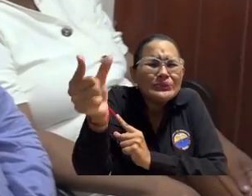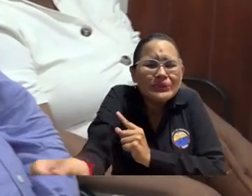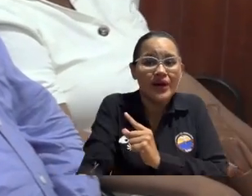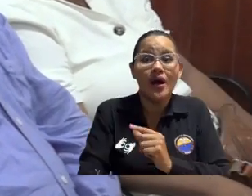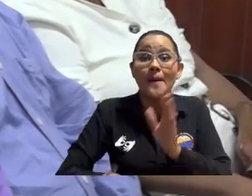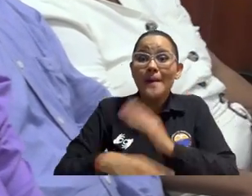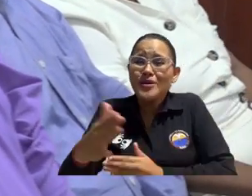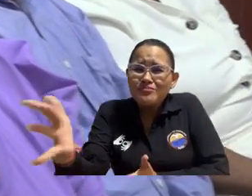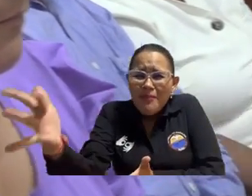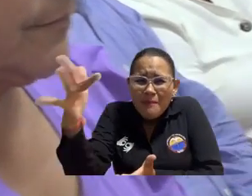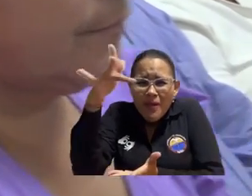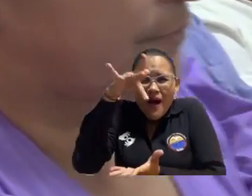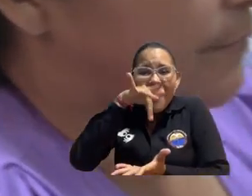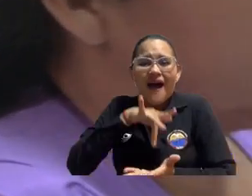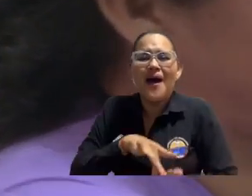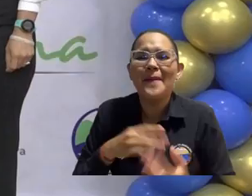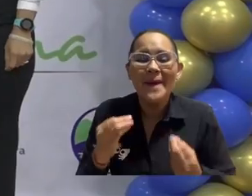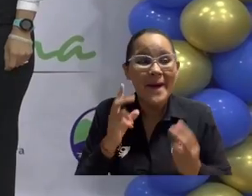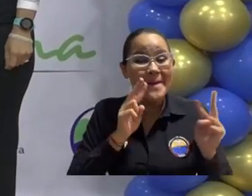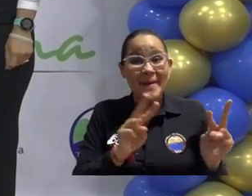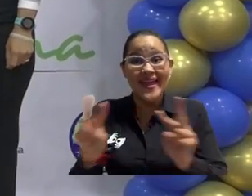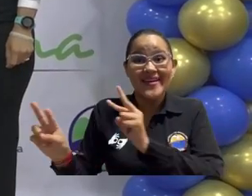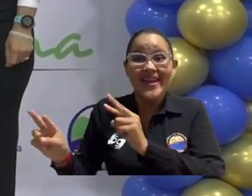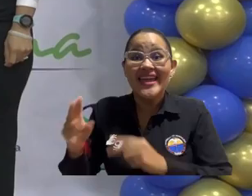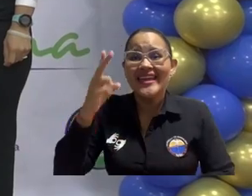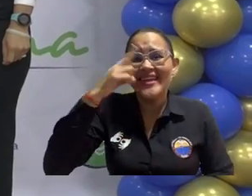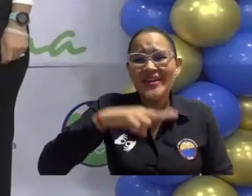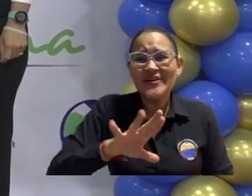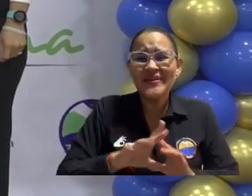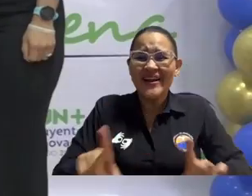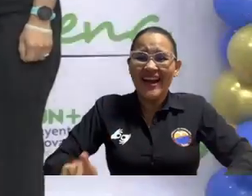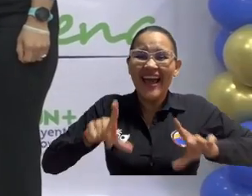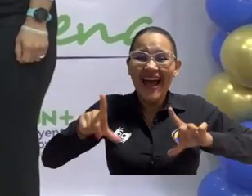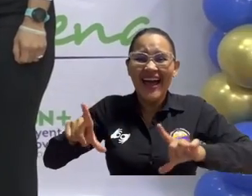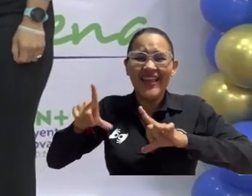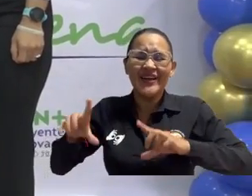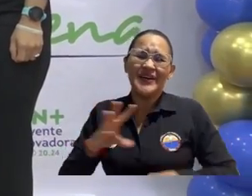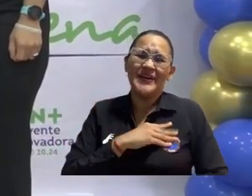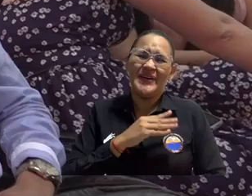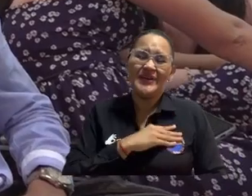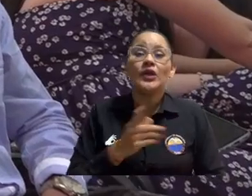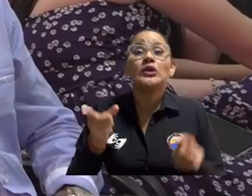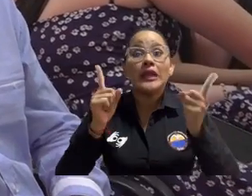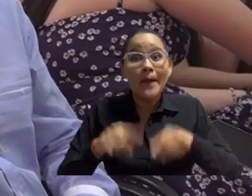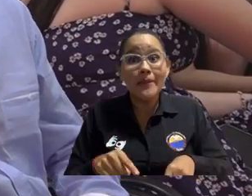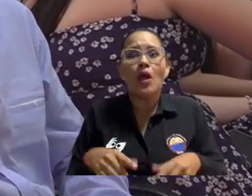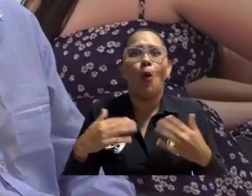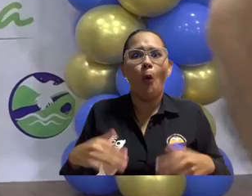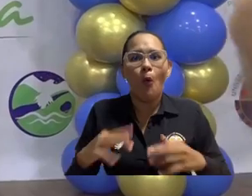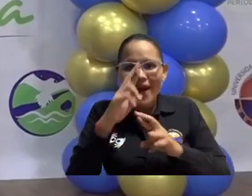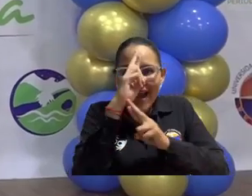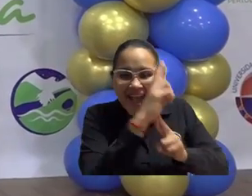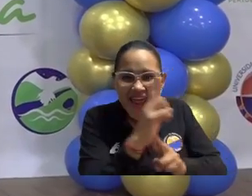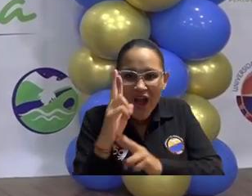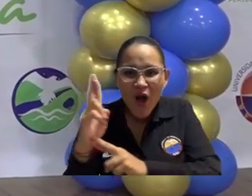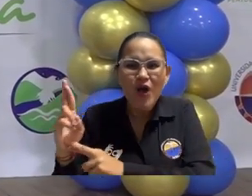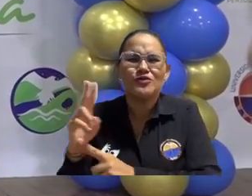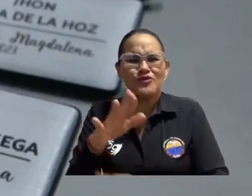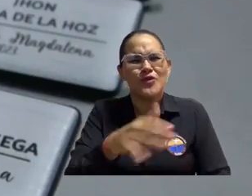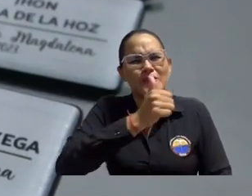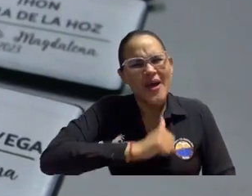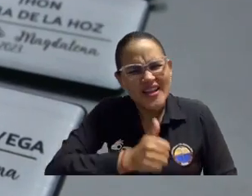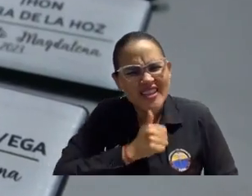sus municipios para ver graduar a sus hijos y terminaron siendo homenajeados por su compromiso, sacrificio y resiliencia,